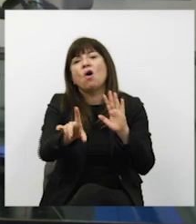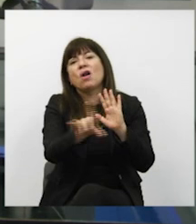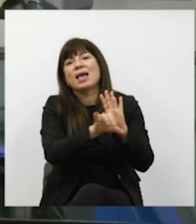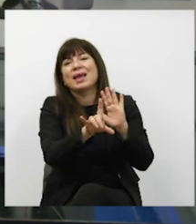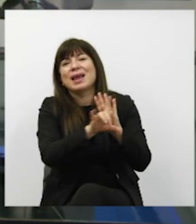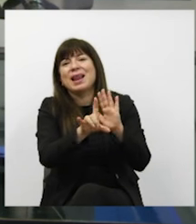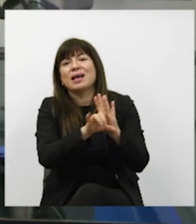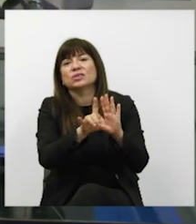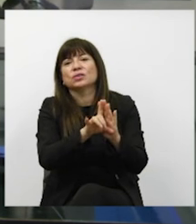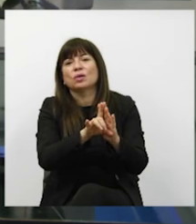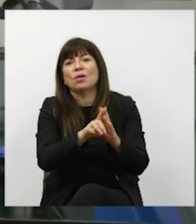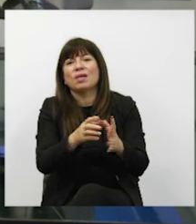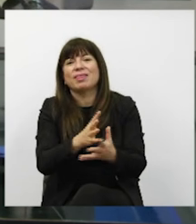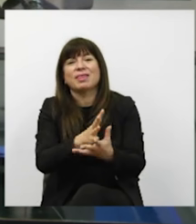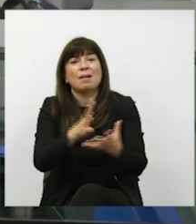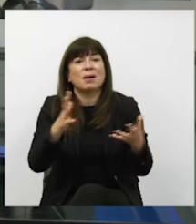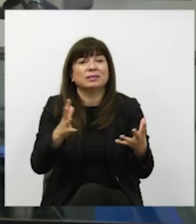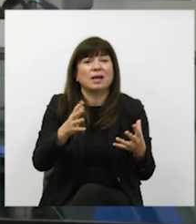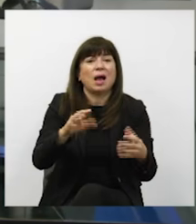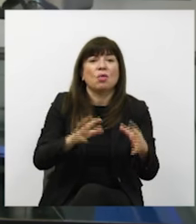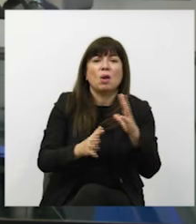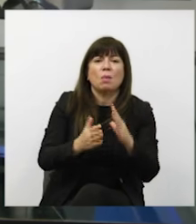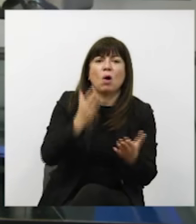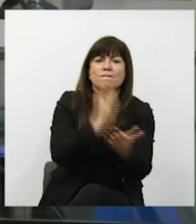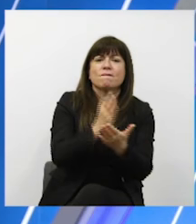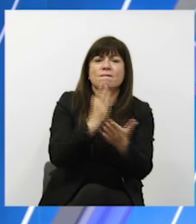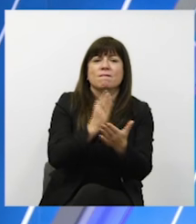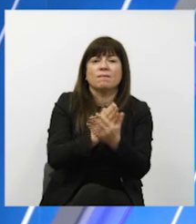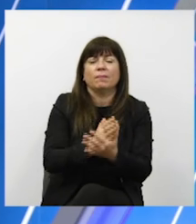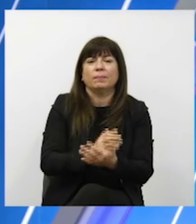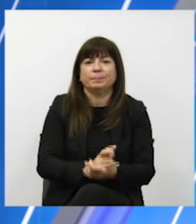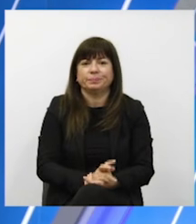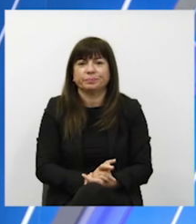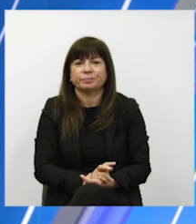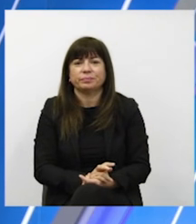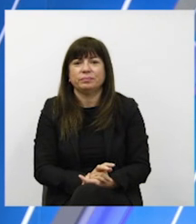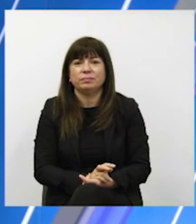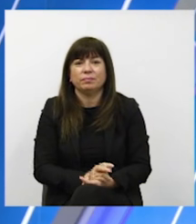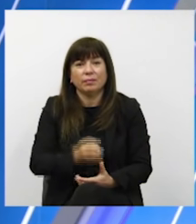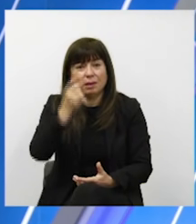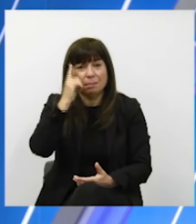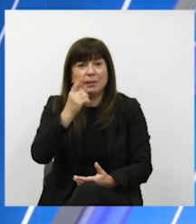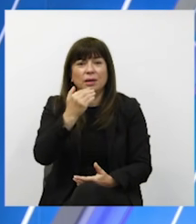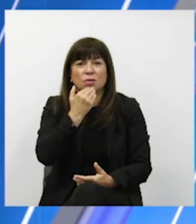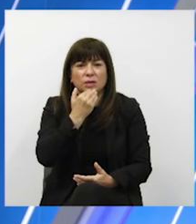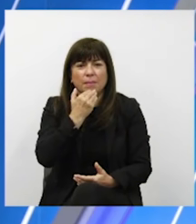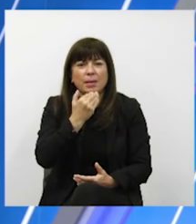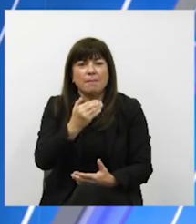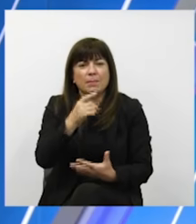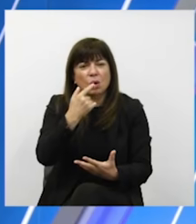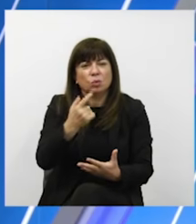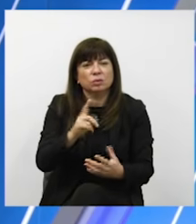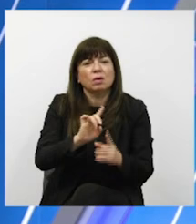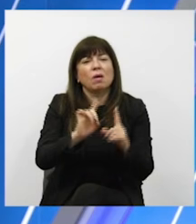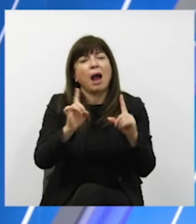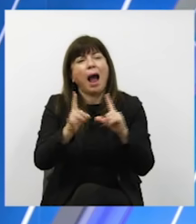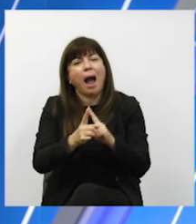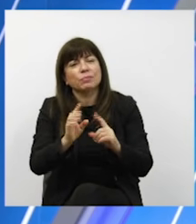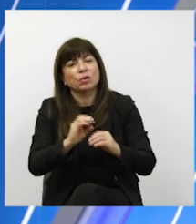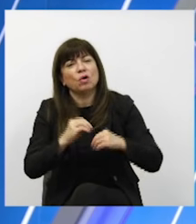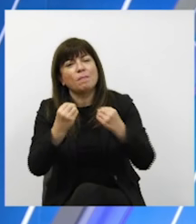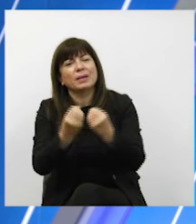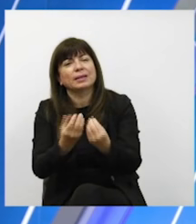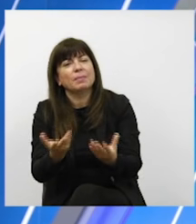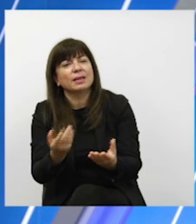poco demasiado, la legislación laboral un poco rígida. Pero también aquí pregunto, oye, ¿va a cambiar completamente